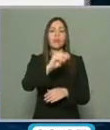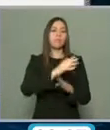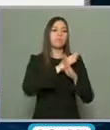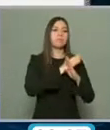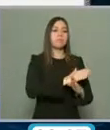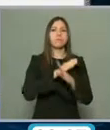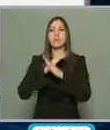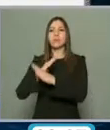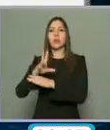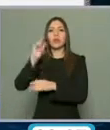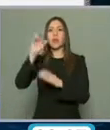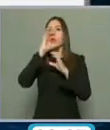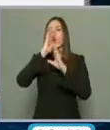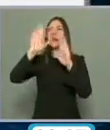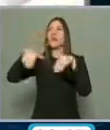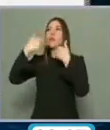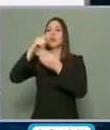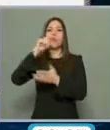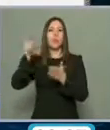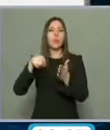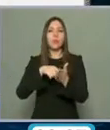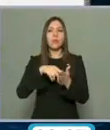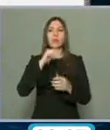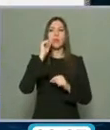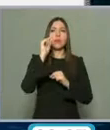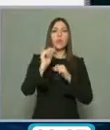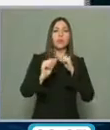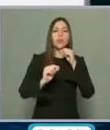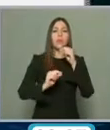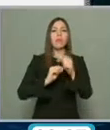podía cantar en lugares públicos. De a poco,